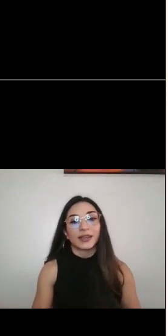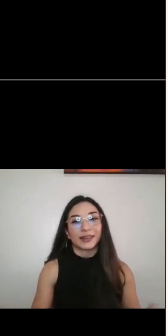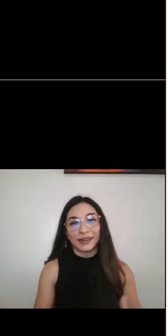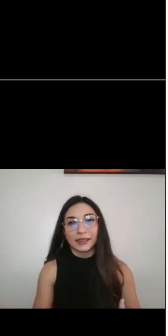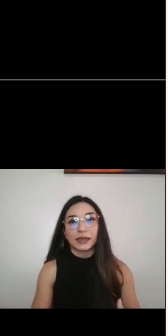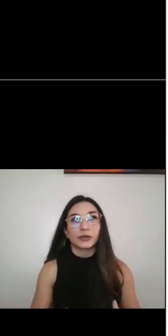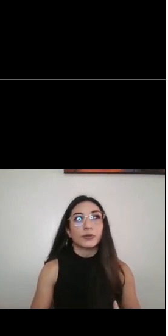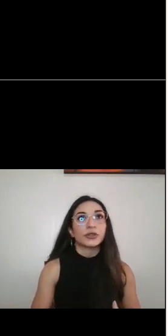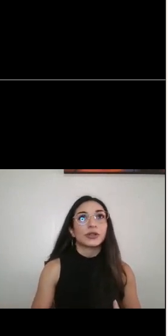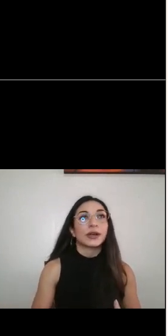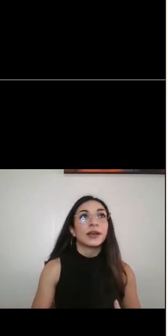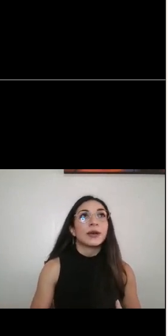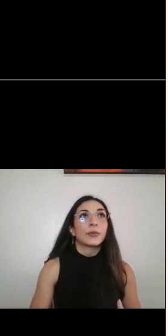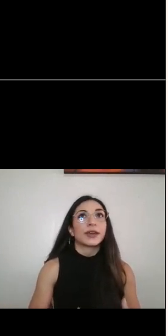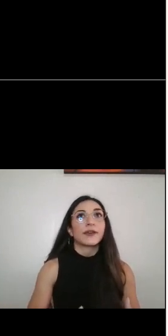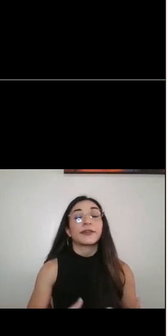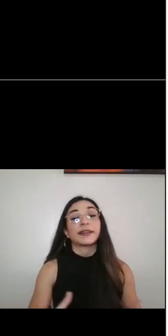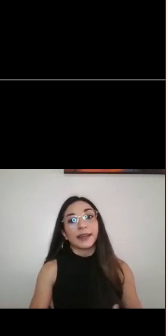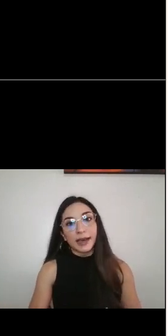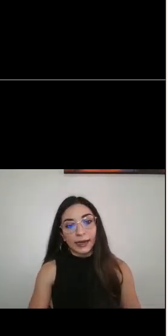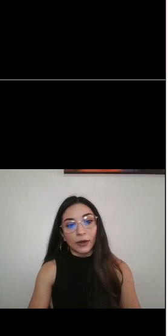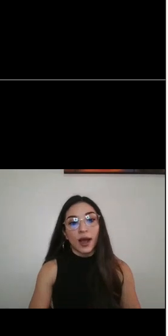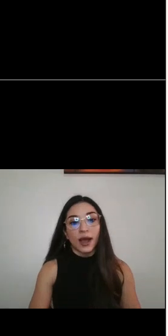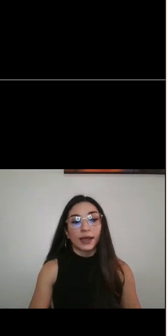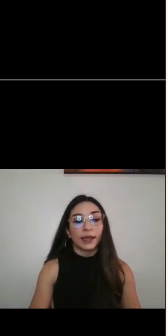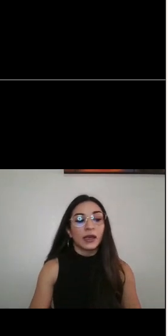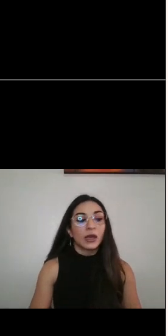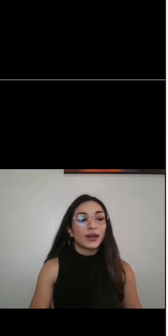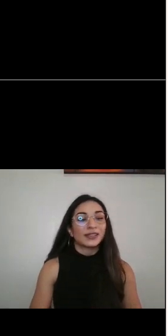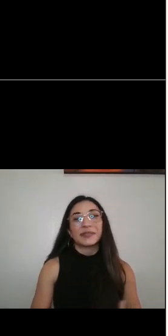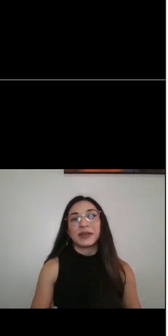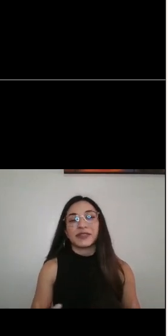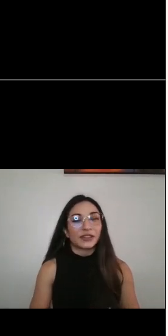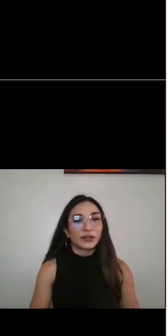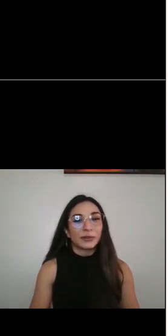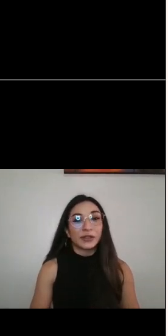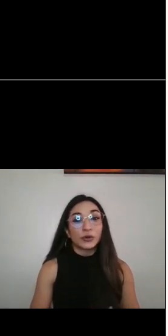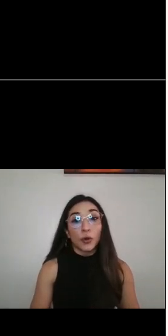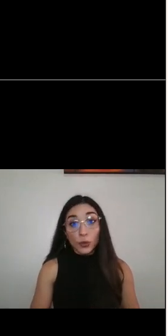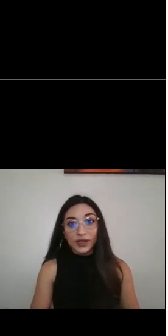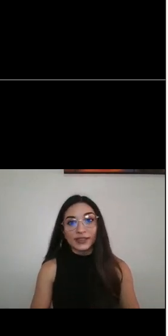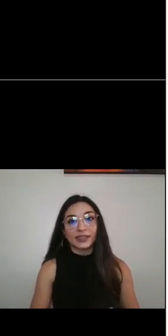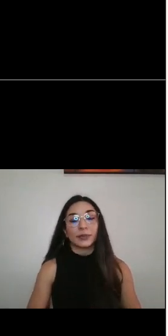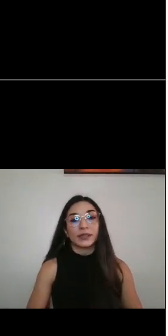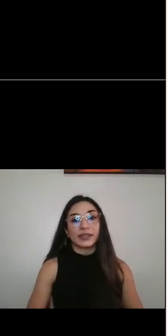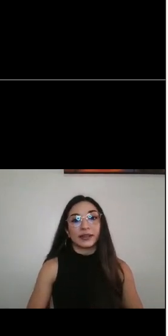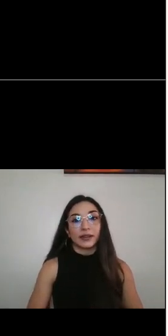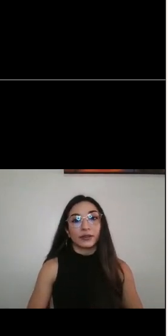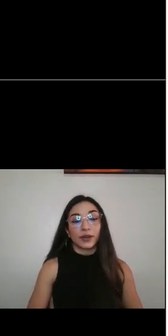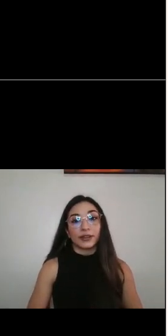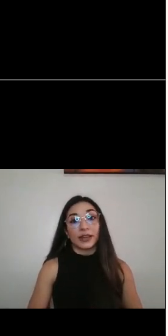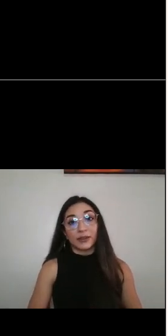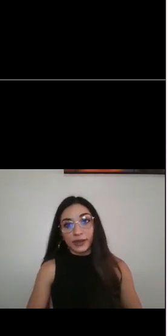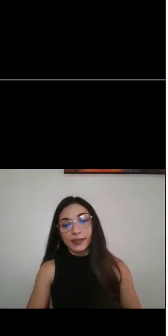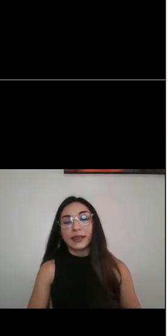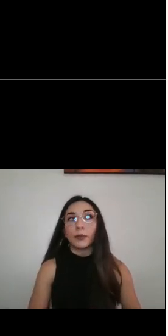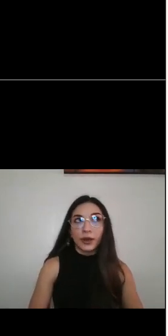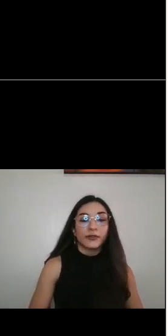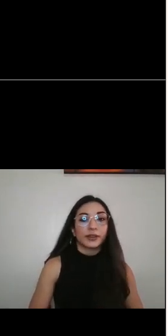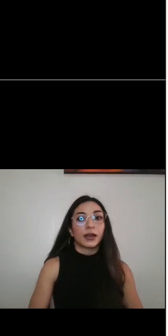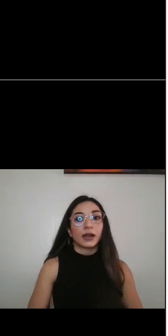grados, características, cómo esta puede afectar el lenguaje, cuáles son esas manifestaciones más comunes que se presentan durante la infancia